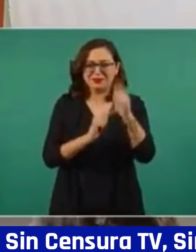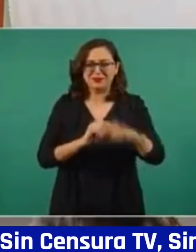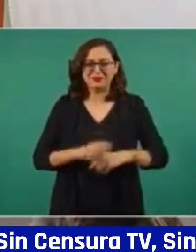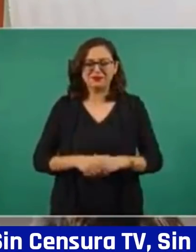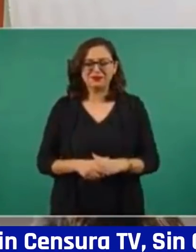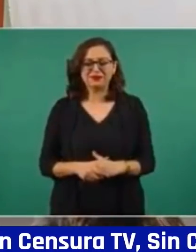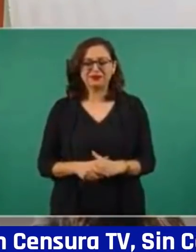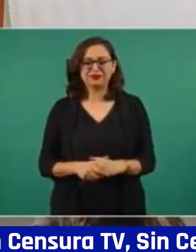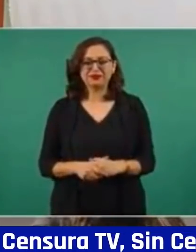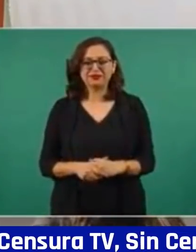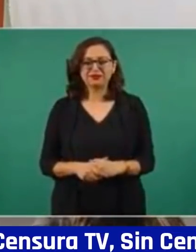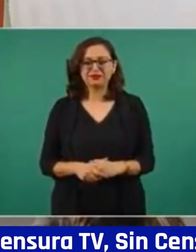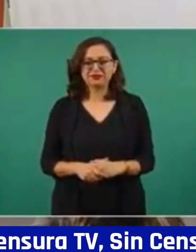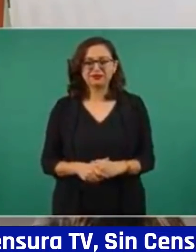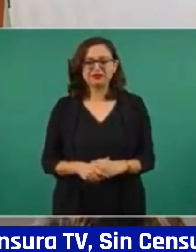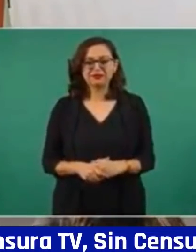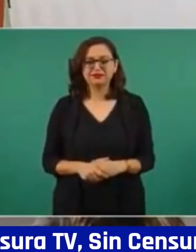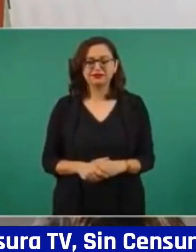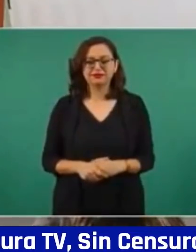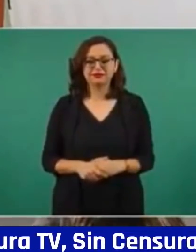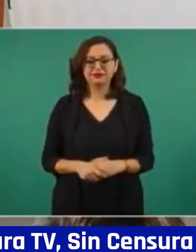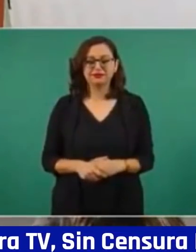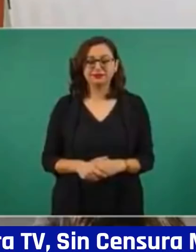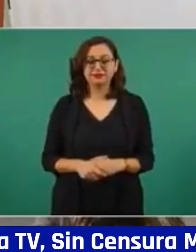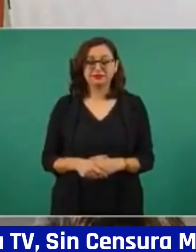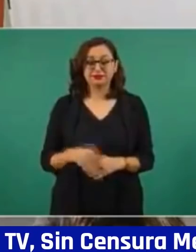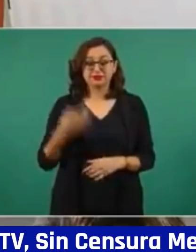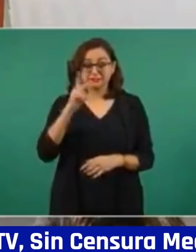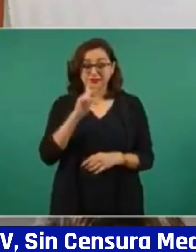Pero todos los que están ahí